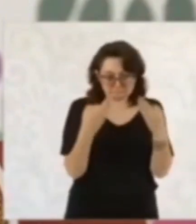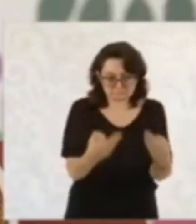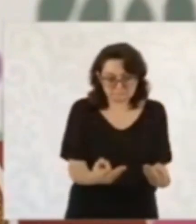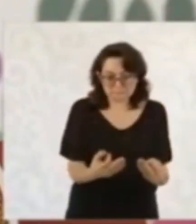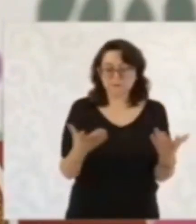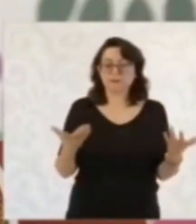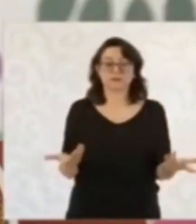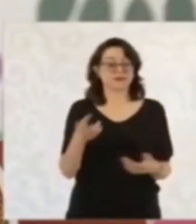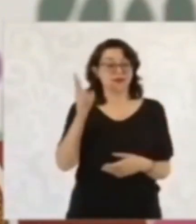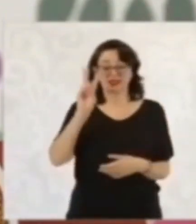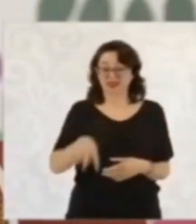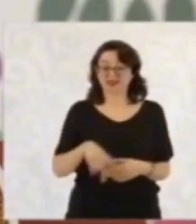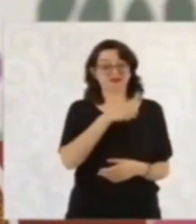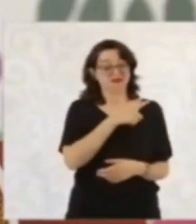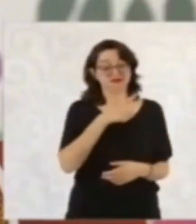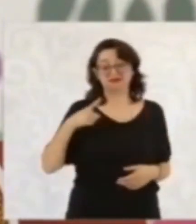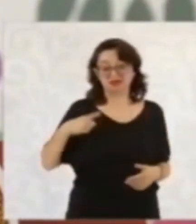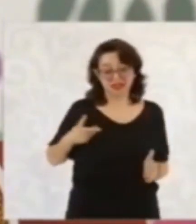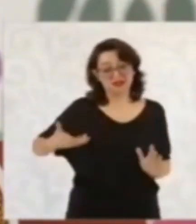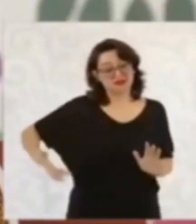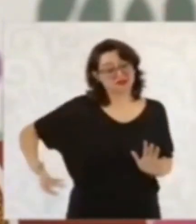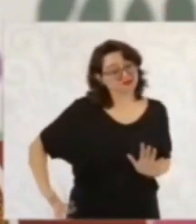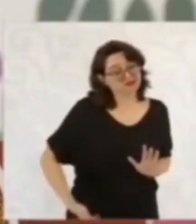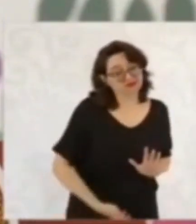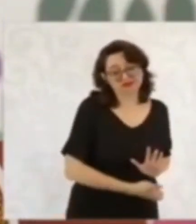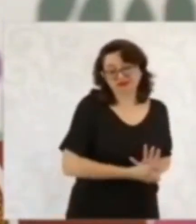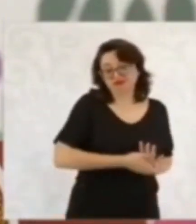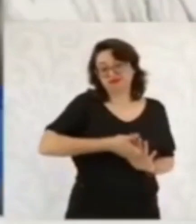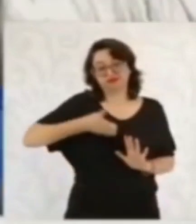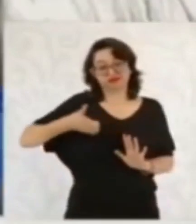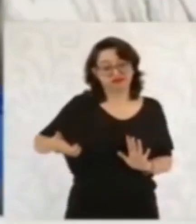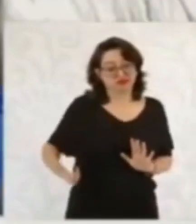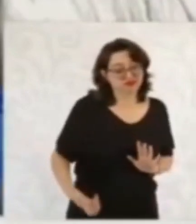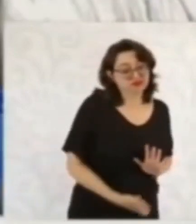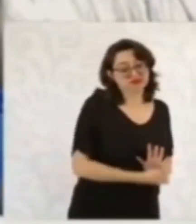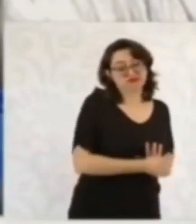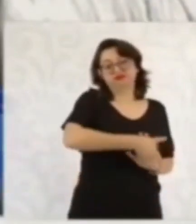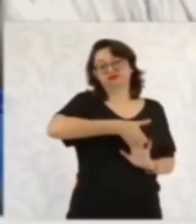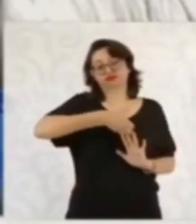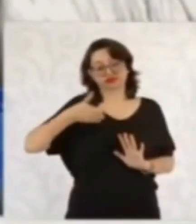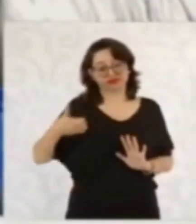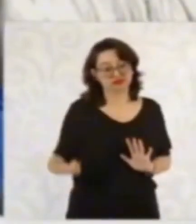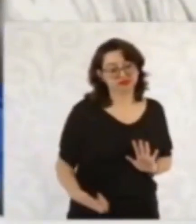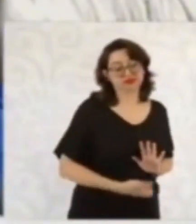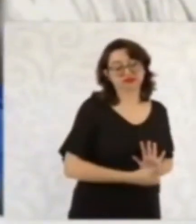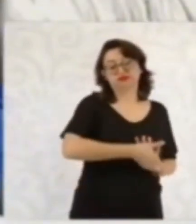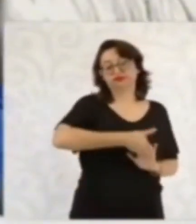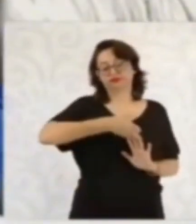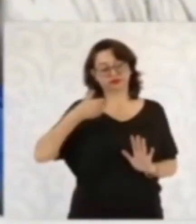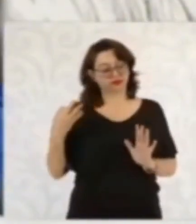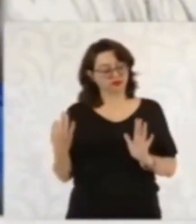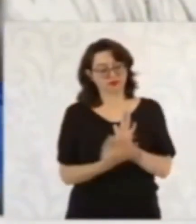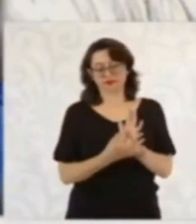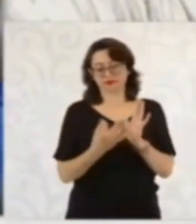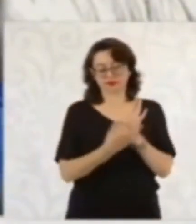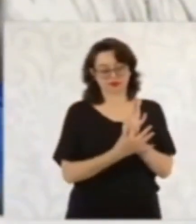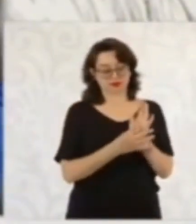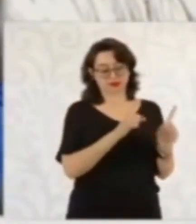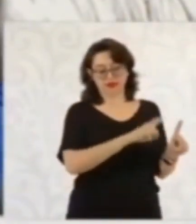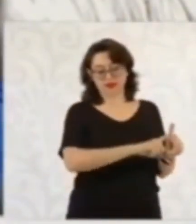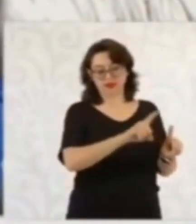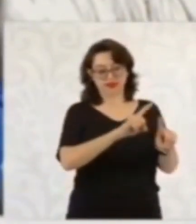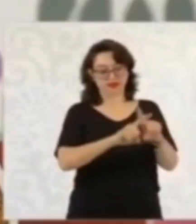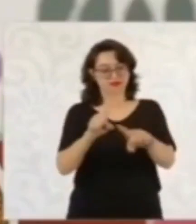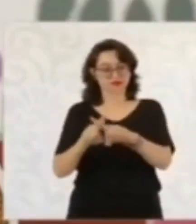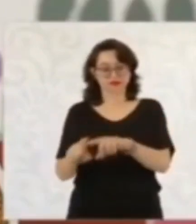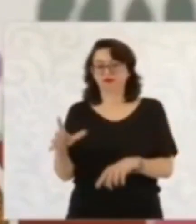se trata de dragar el río y sacar todo el sedimento, todo este contenido que tú dices de cobre, de cadmio, de